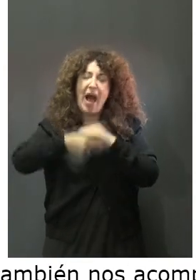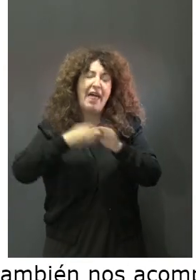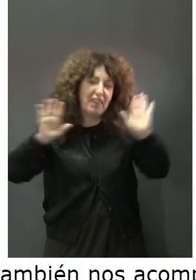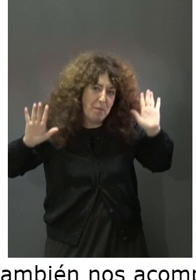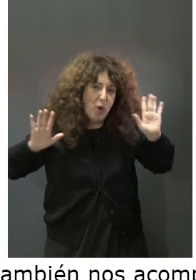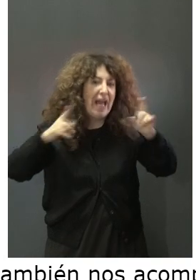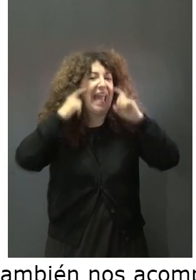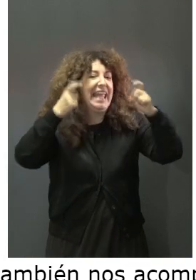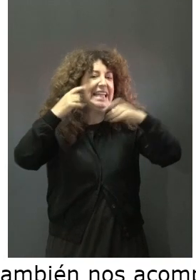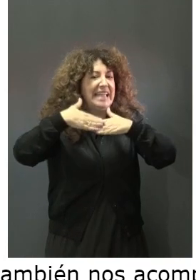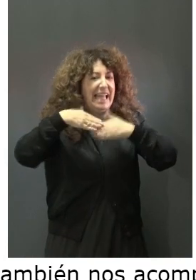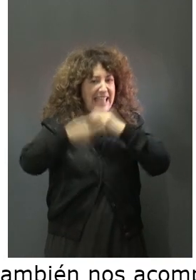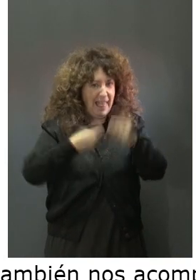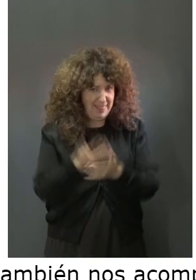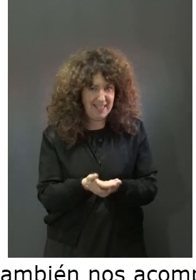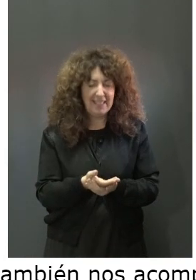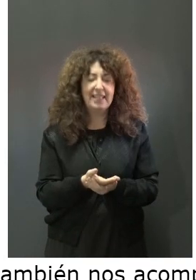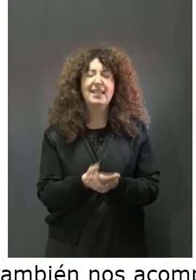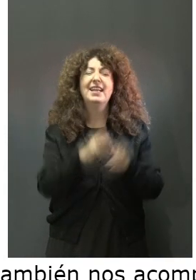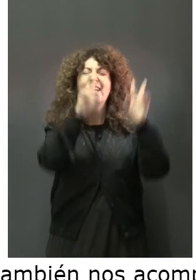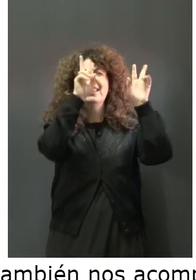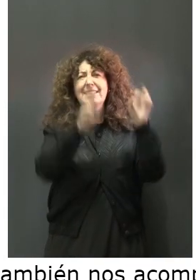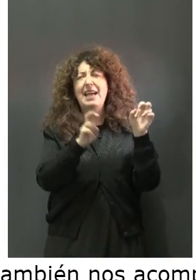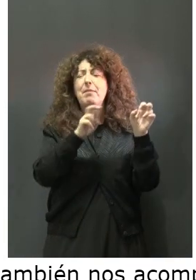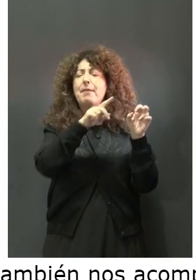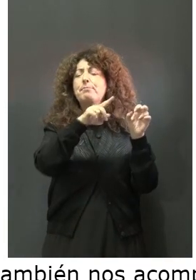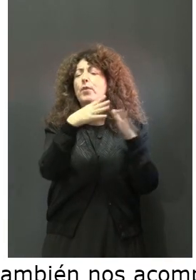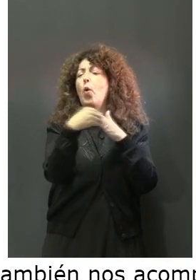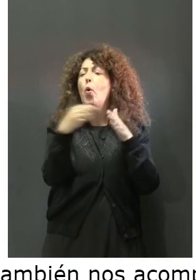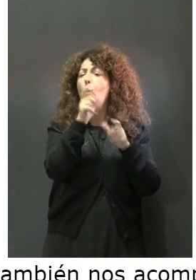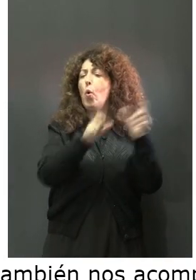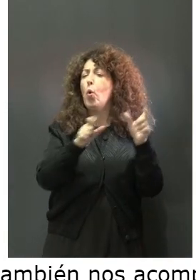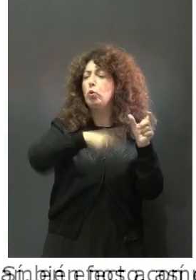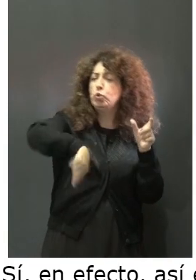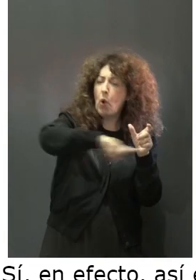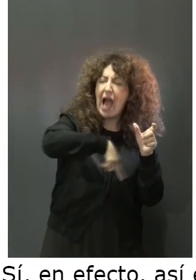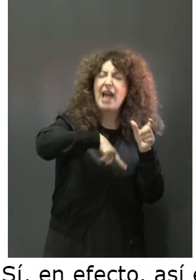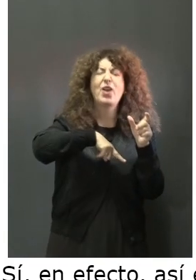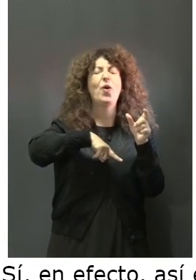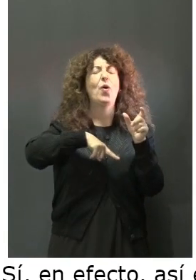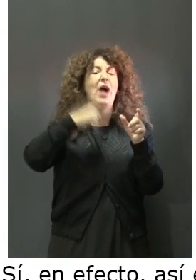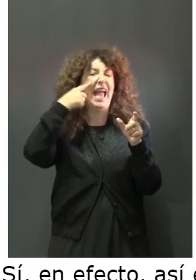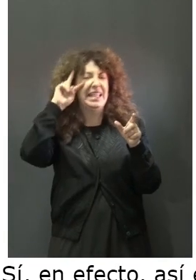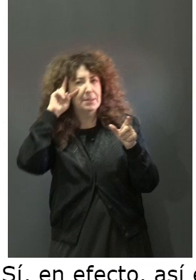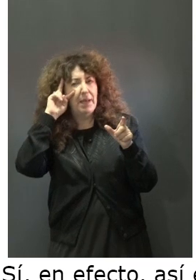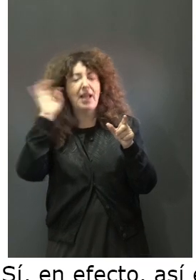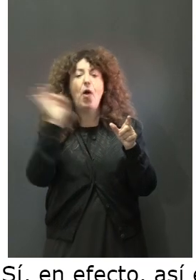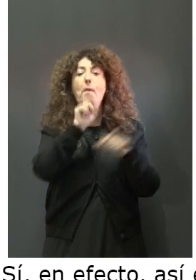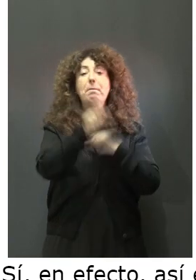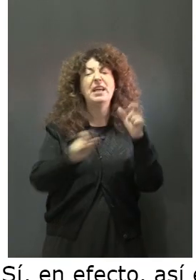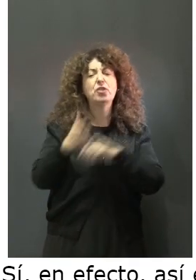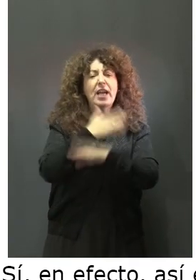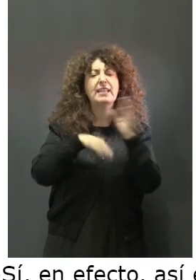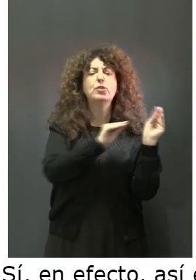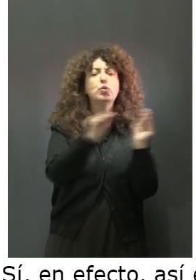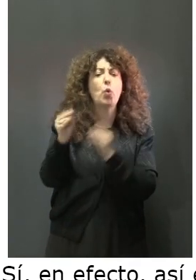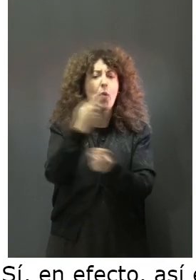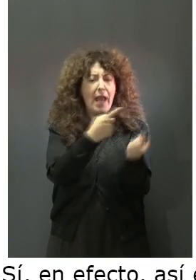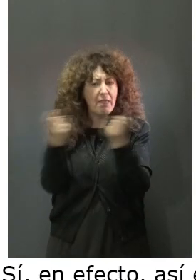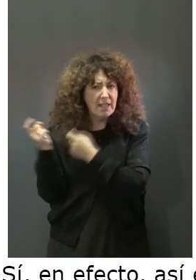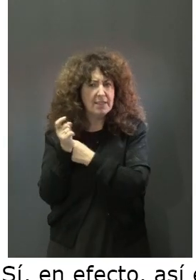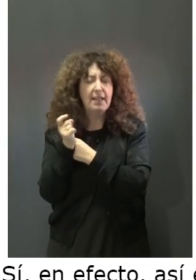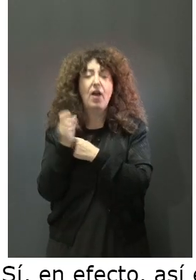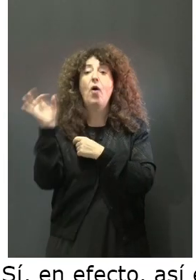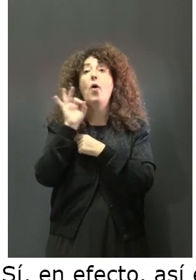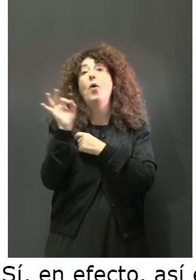hacer. Sobre este tema de la experiencia del usuario o de las necesidades de las personas con discapacidad o de todas las